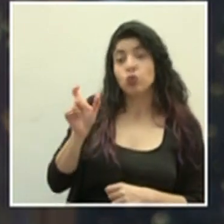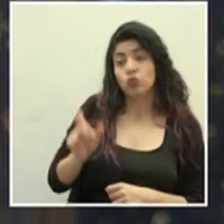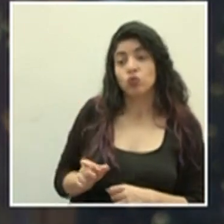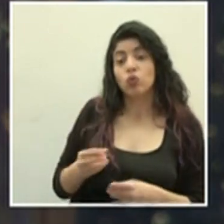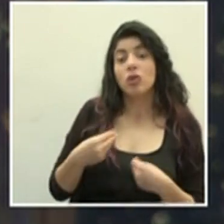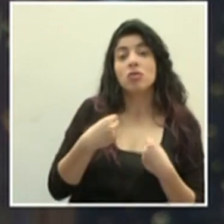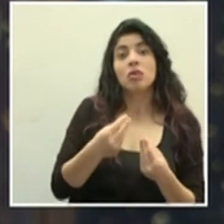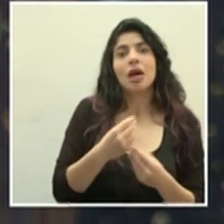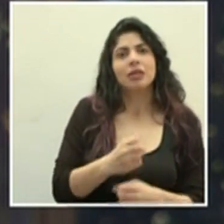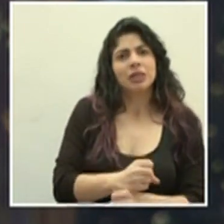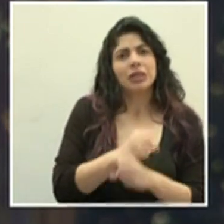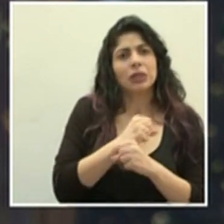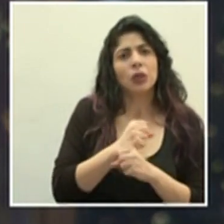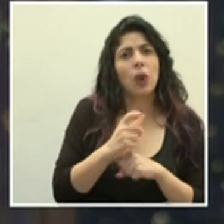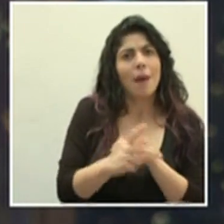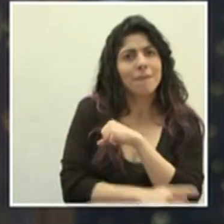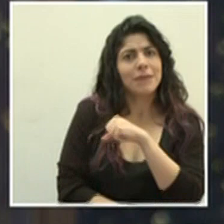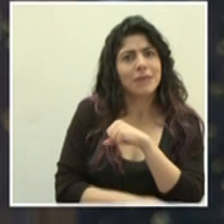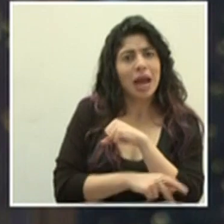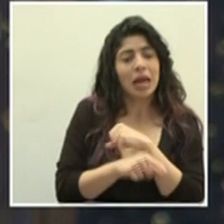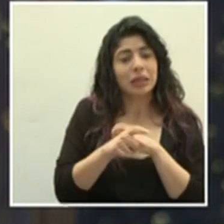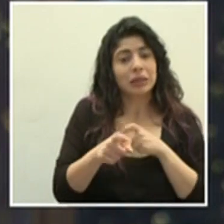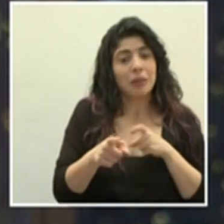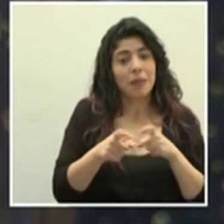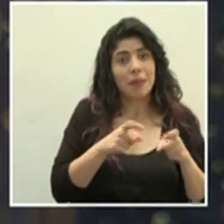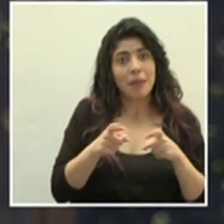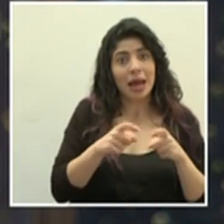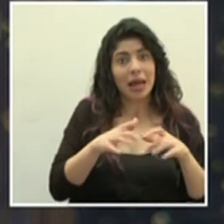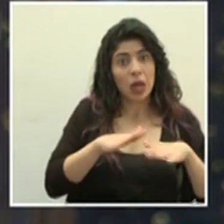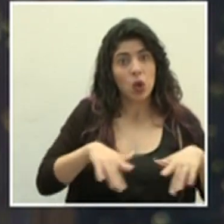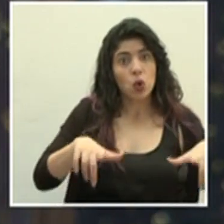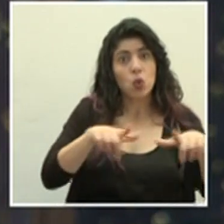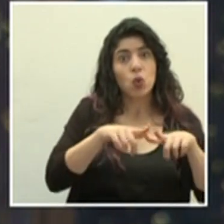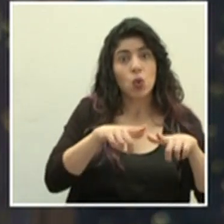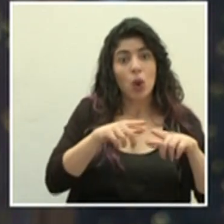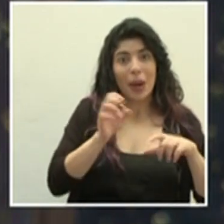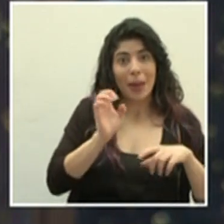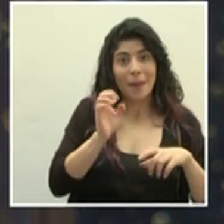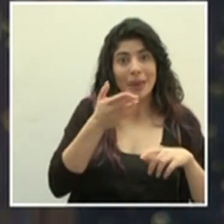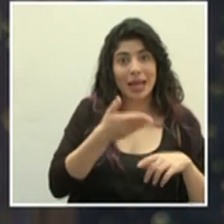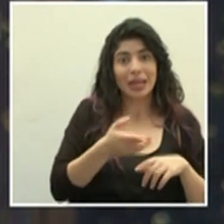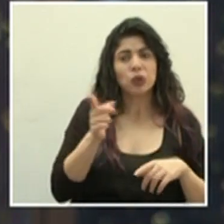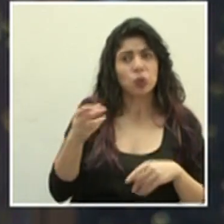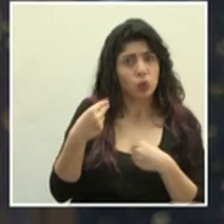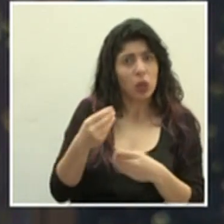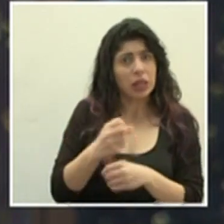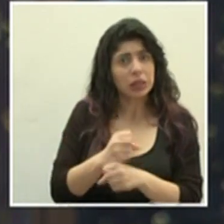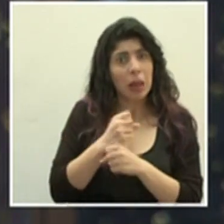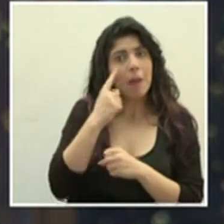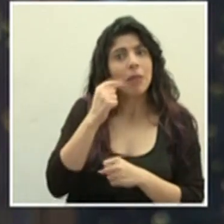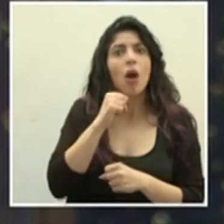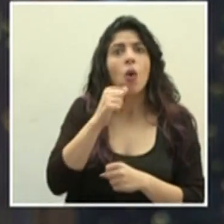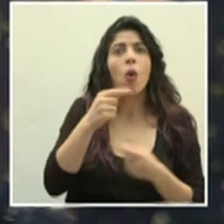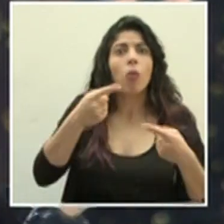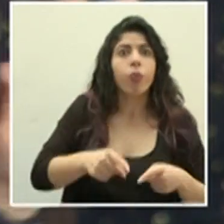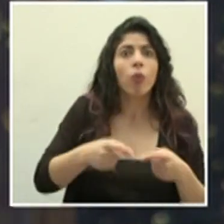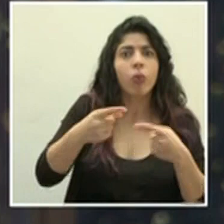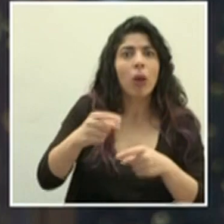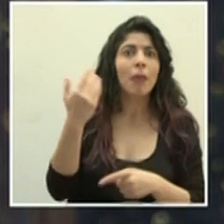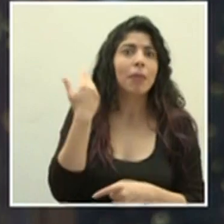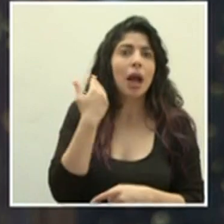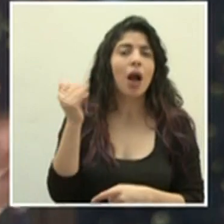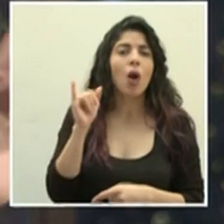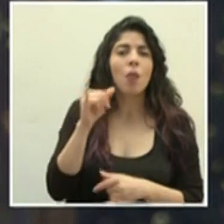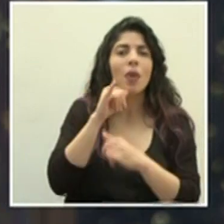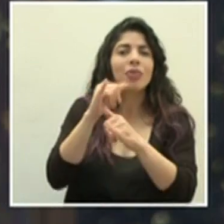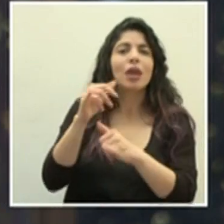país del manejo en estas instalaciones, de estos sitios de emergencia, para que no se presenten incidentes como los que